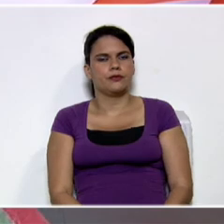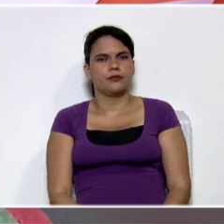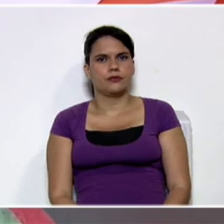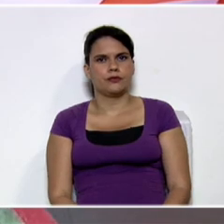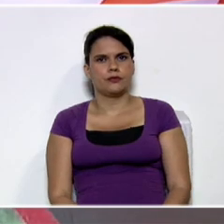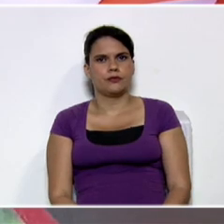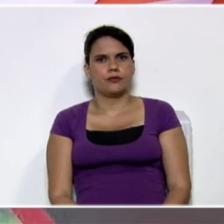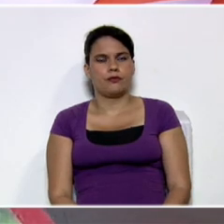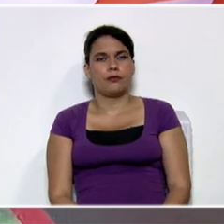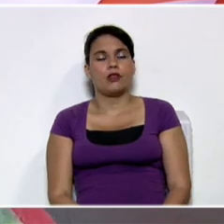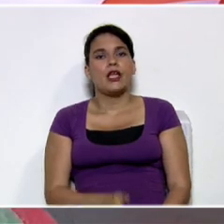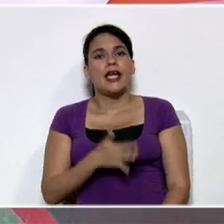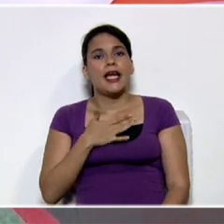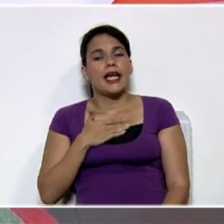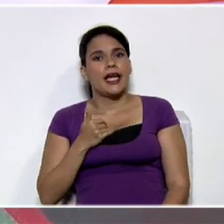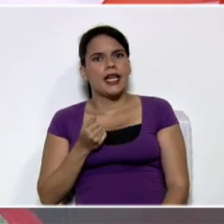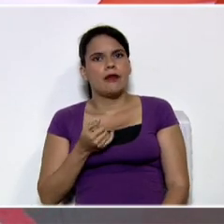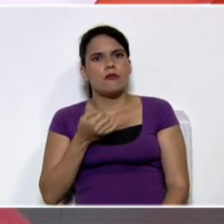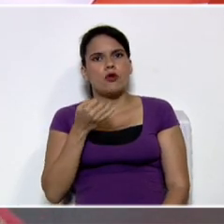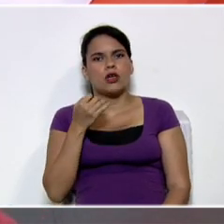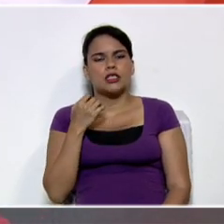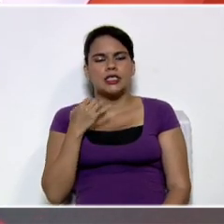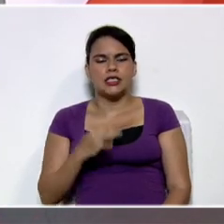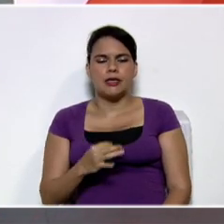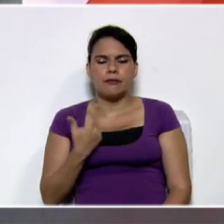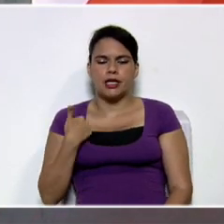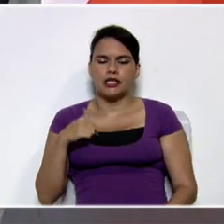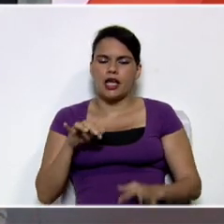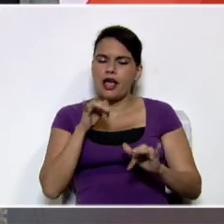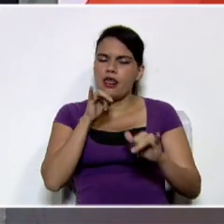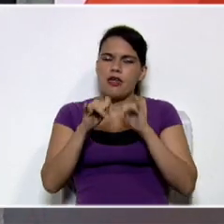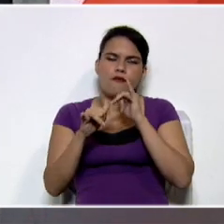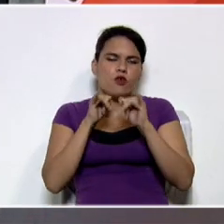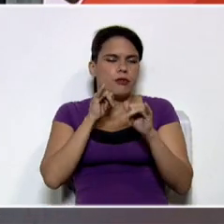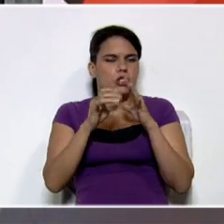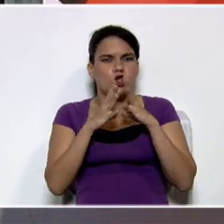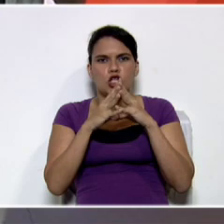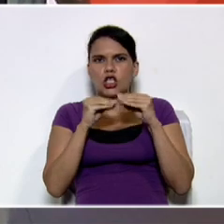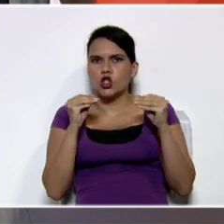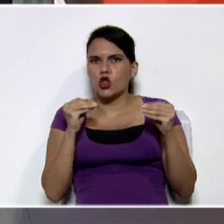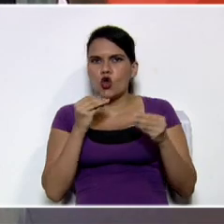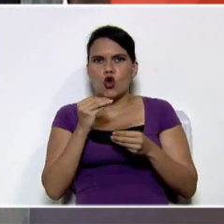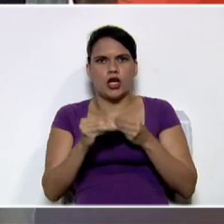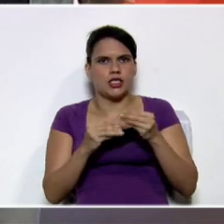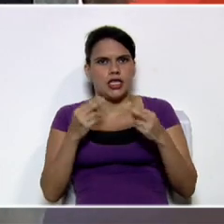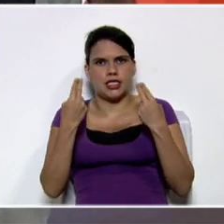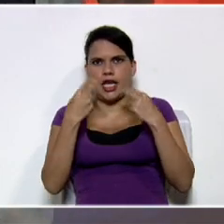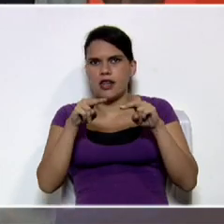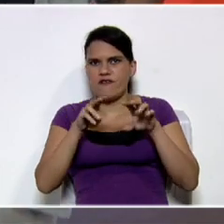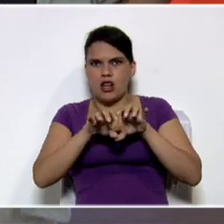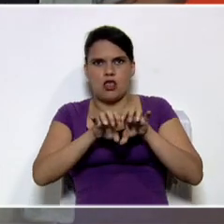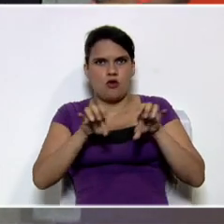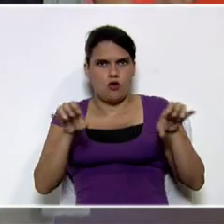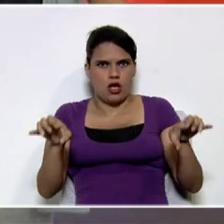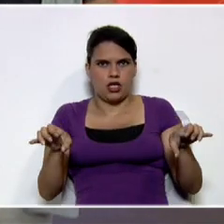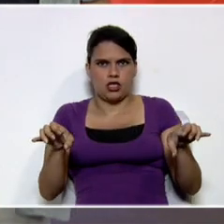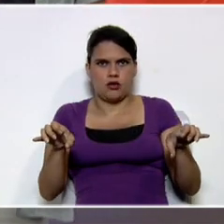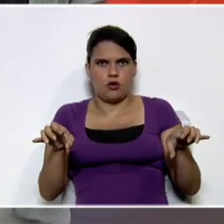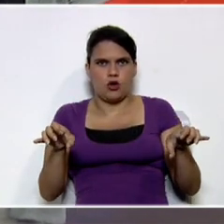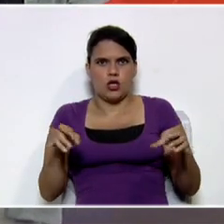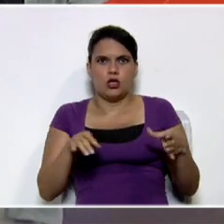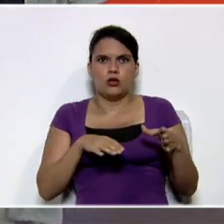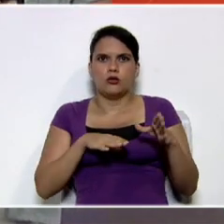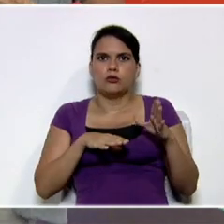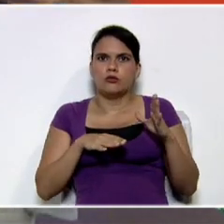escuela.me.gov.be. Queremos que te mantengas informado e informada de todas las noticias a nivel educativo, de los grandes avances que